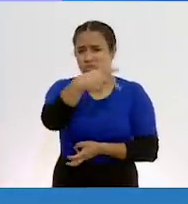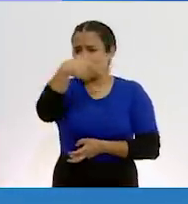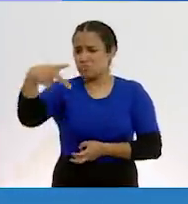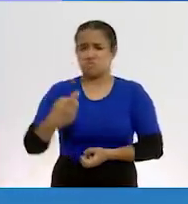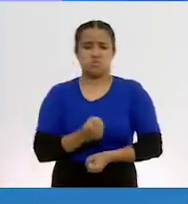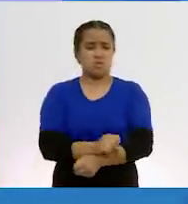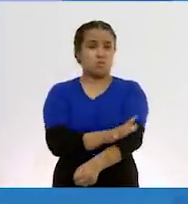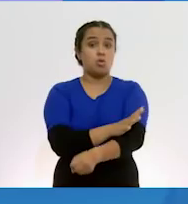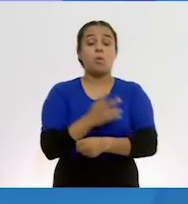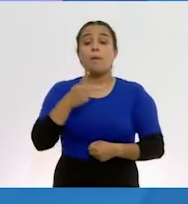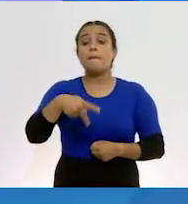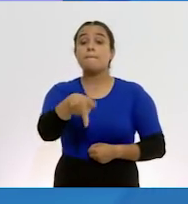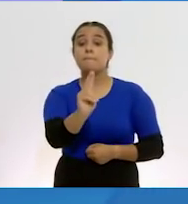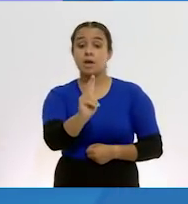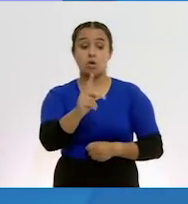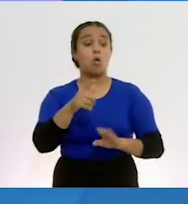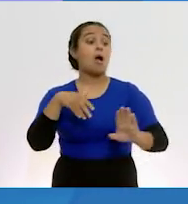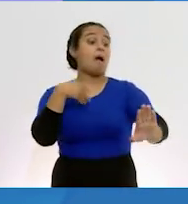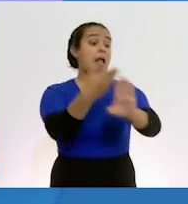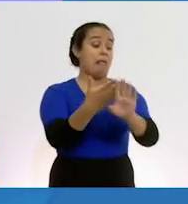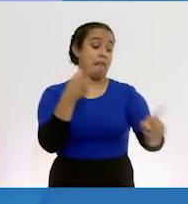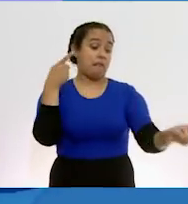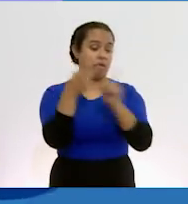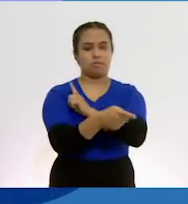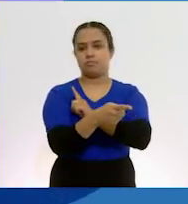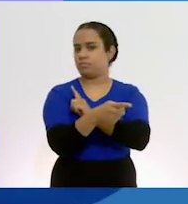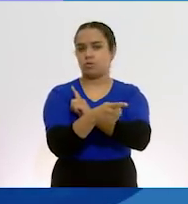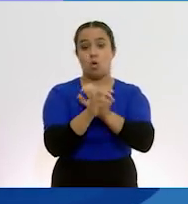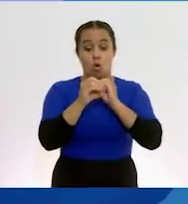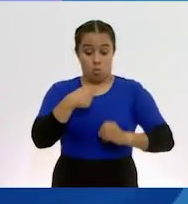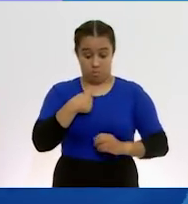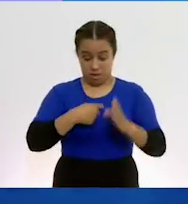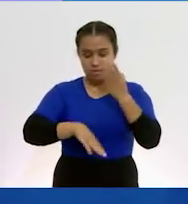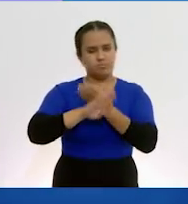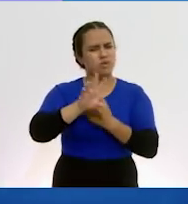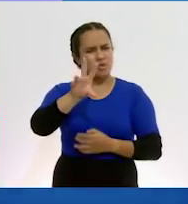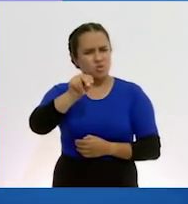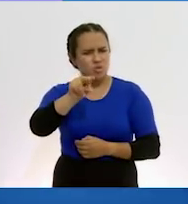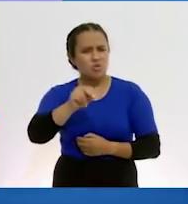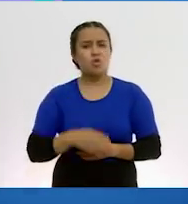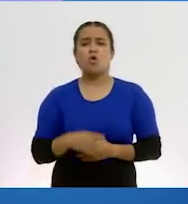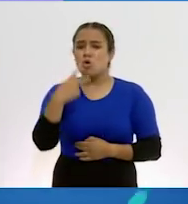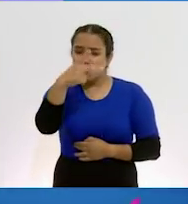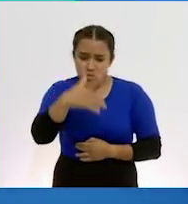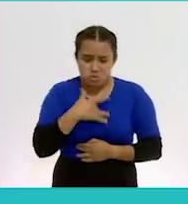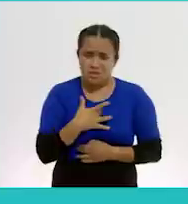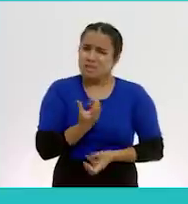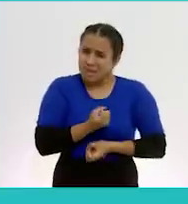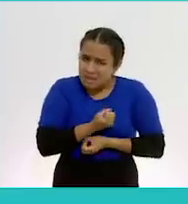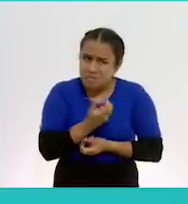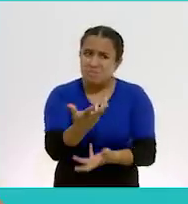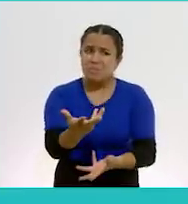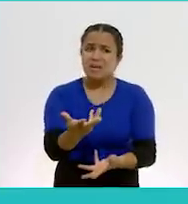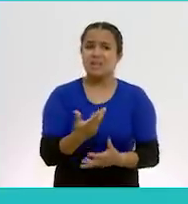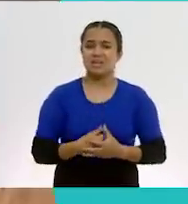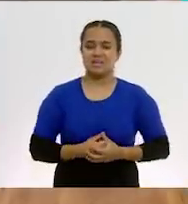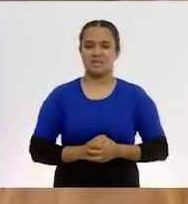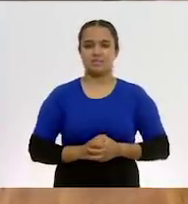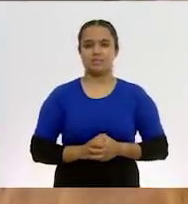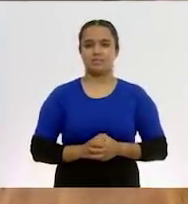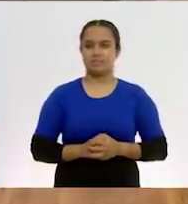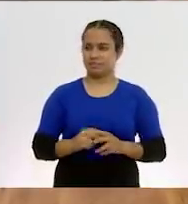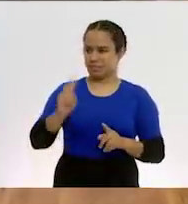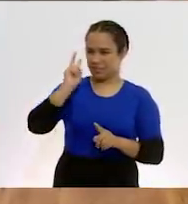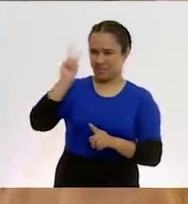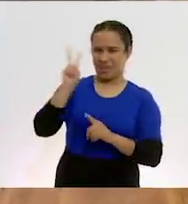emociones, siempre y cuando no dañen a los demás ni a nosotros mismos. ¡Di lo que sientes! Y como